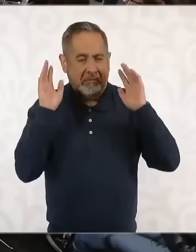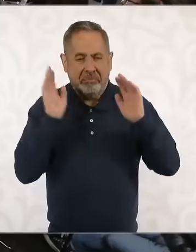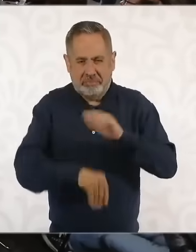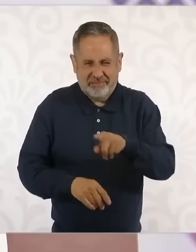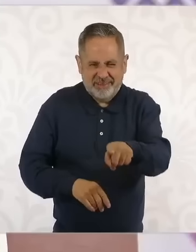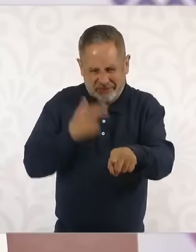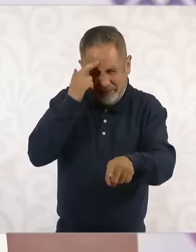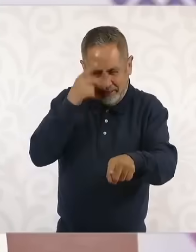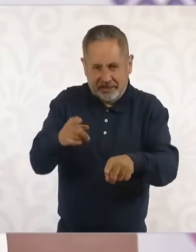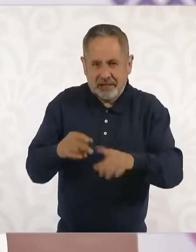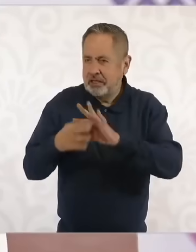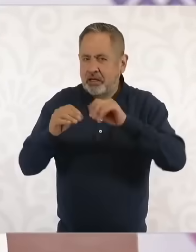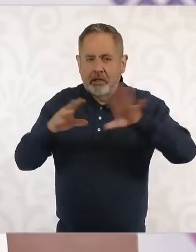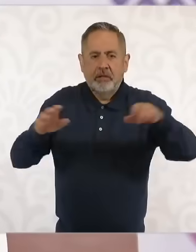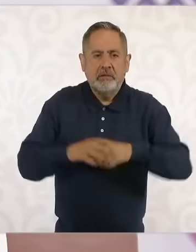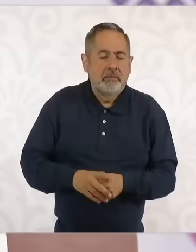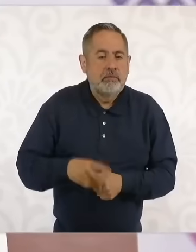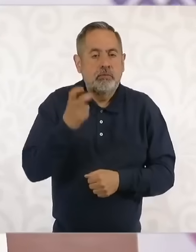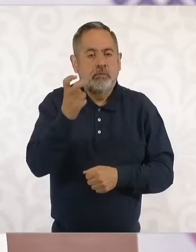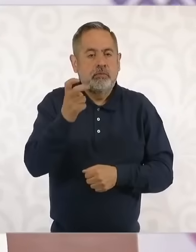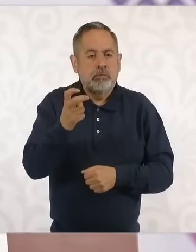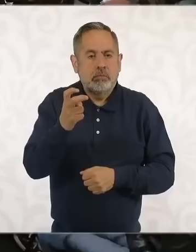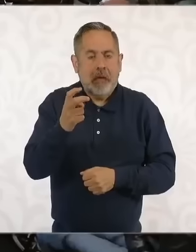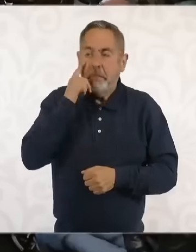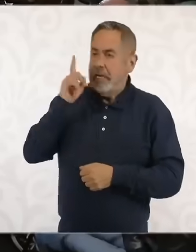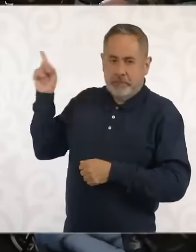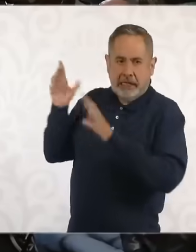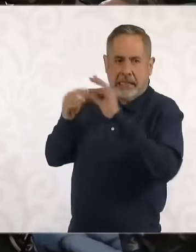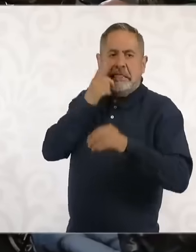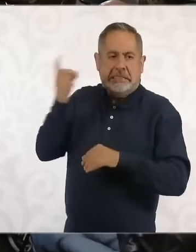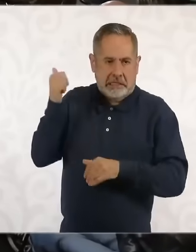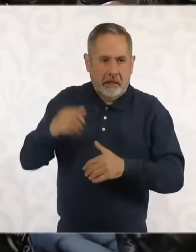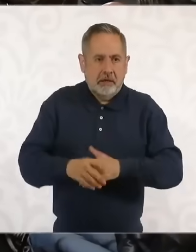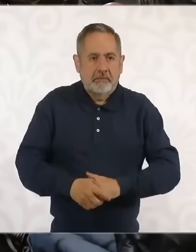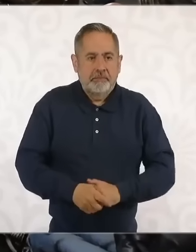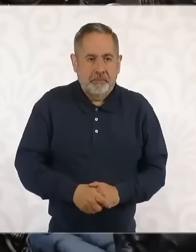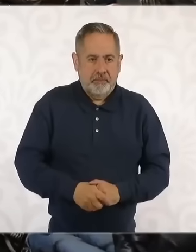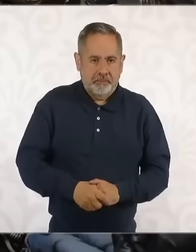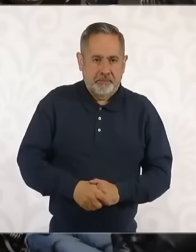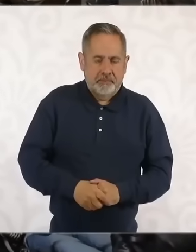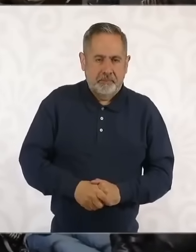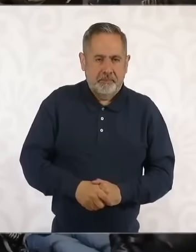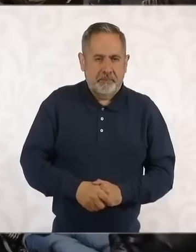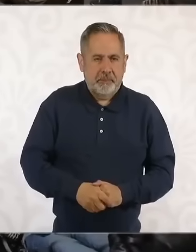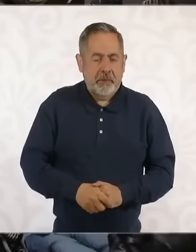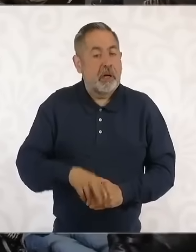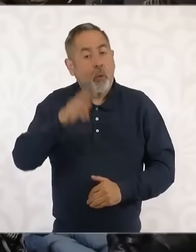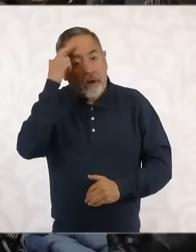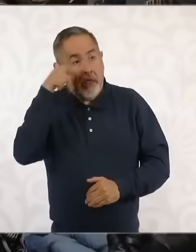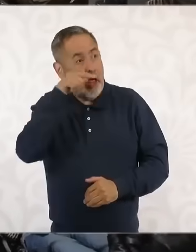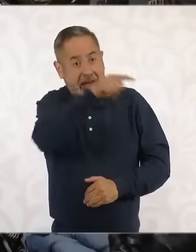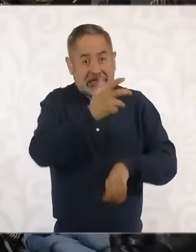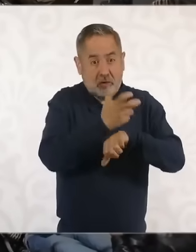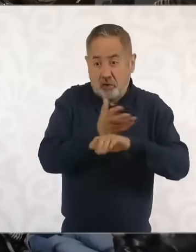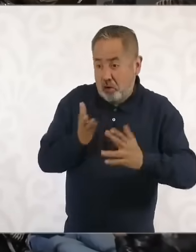Por eso nosotros siempre vamos a defender. Dice, no olvide que la efímera victoria de hoy puede